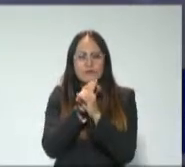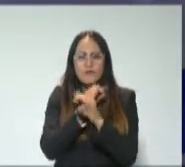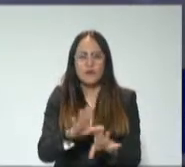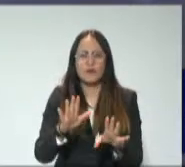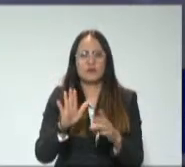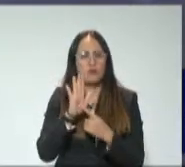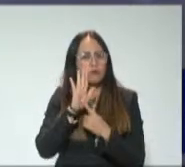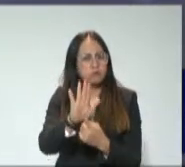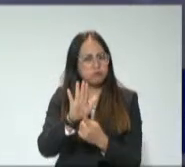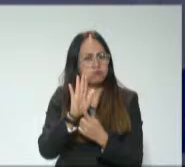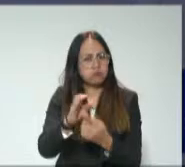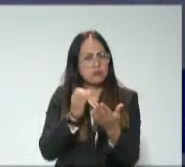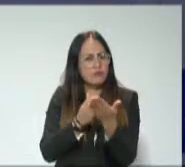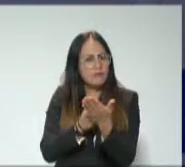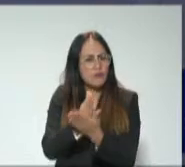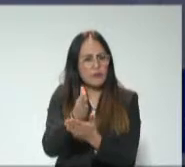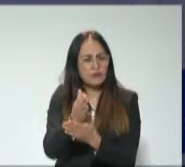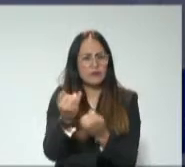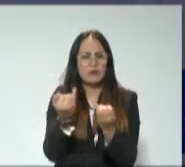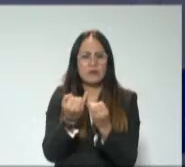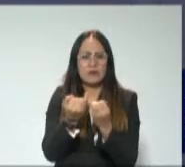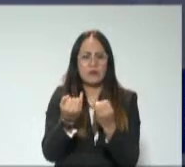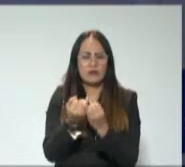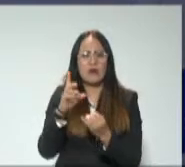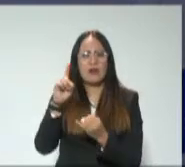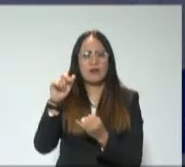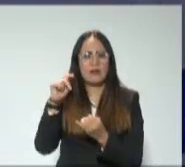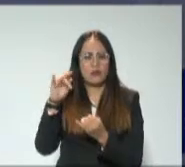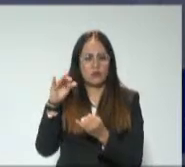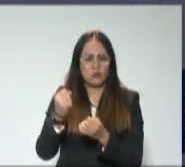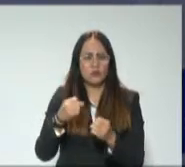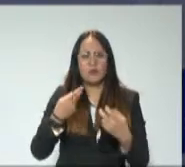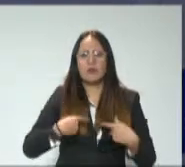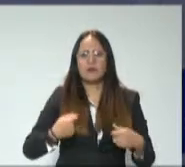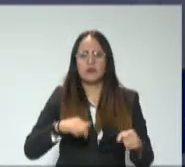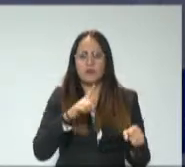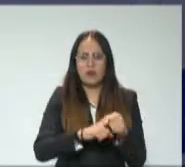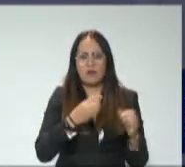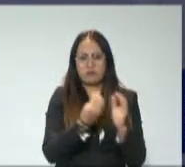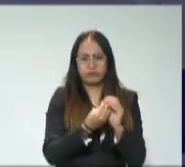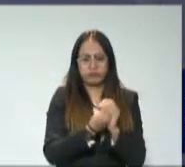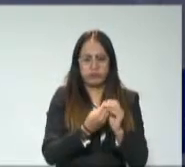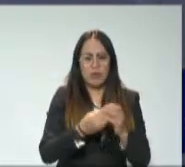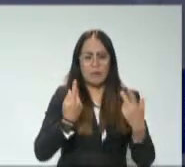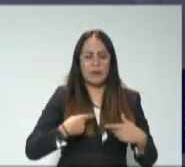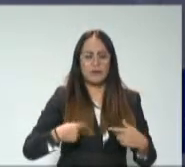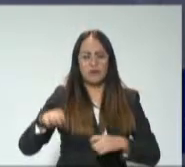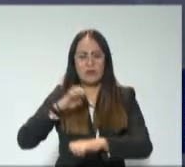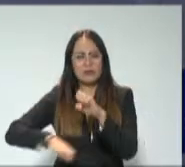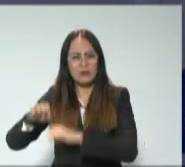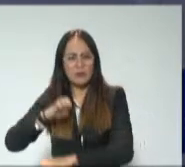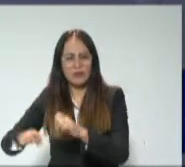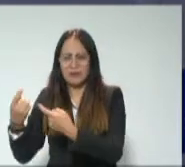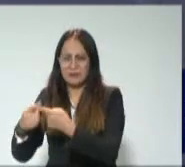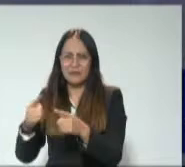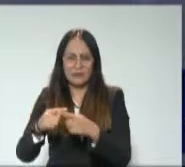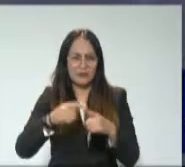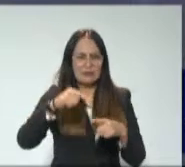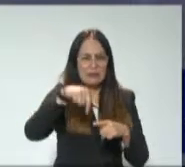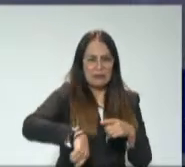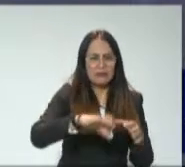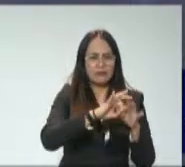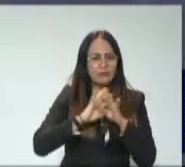acceso a la información y de datos personales entre los sujetos obligados y la sociedad en general en los que ha